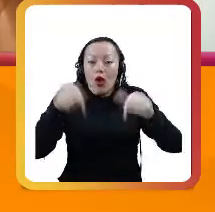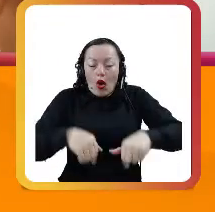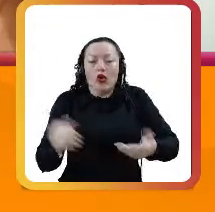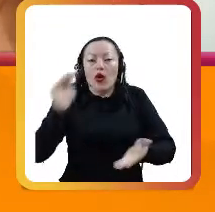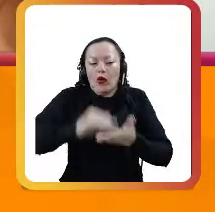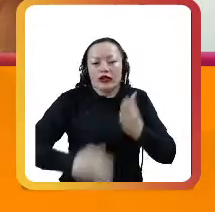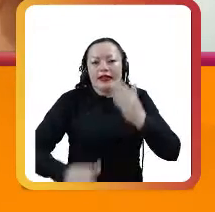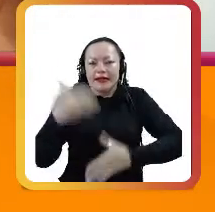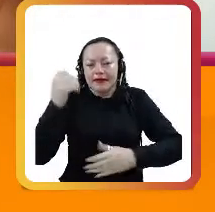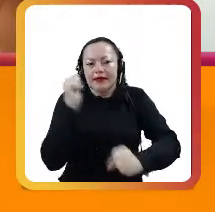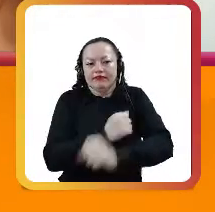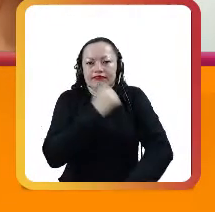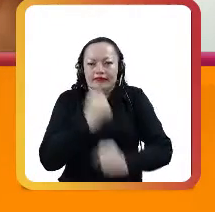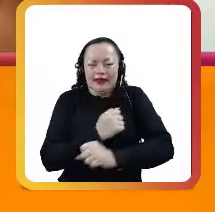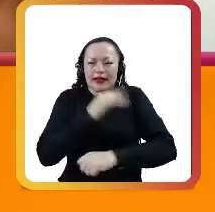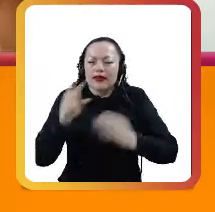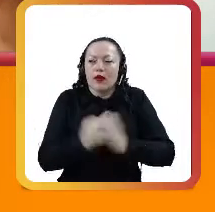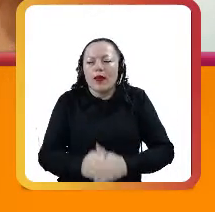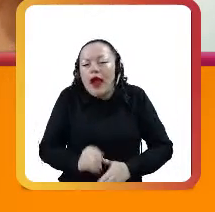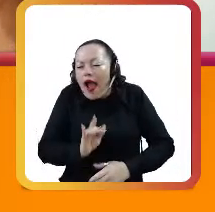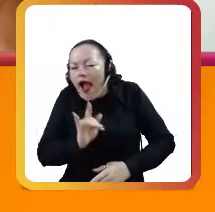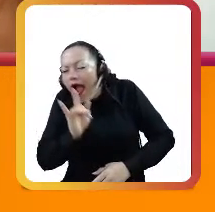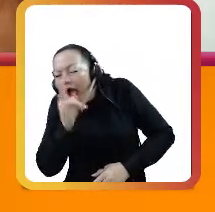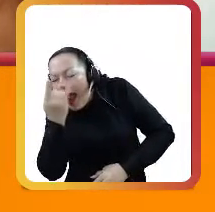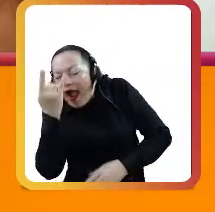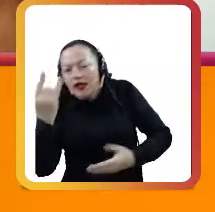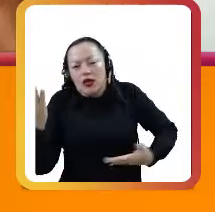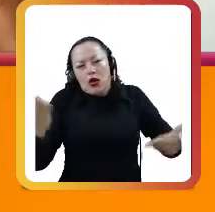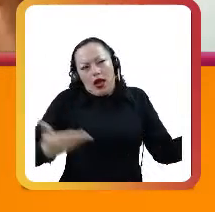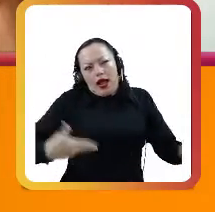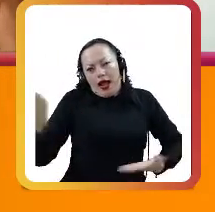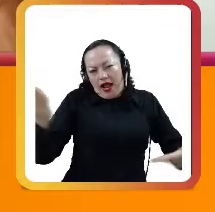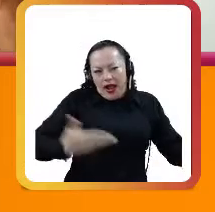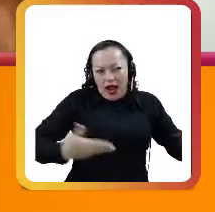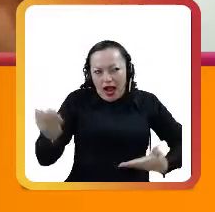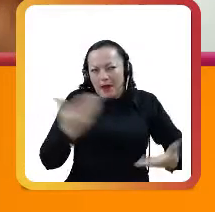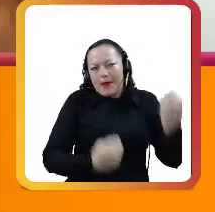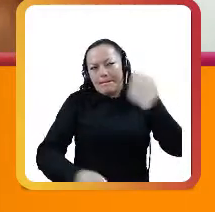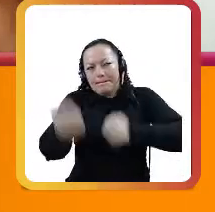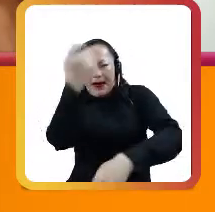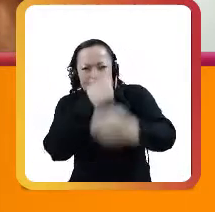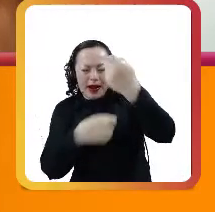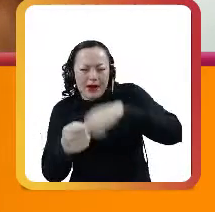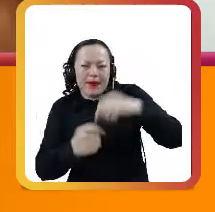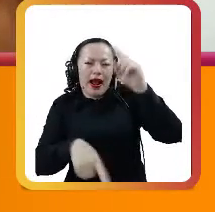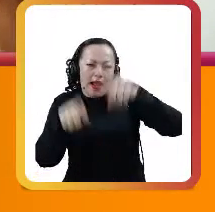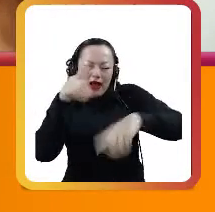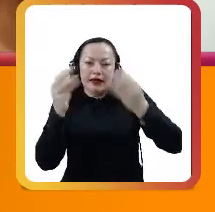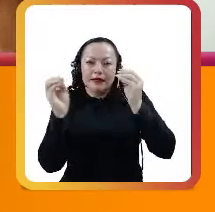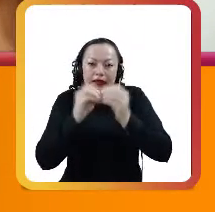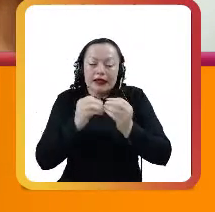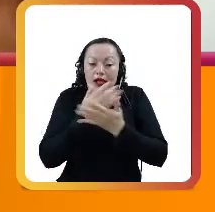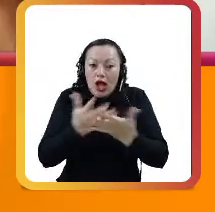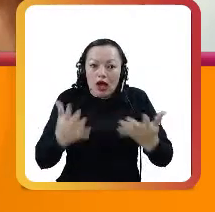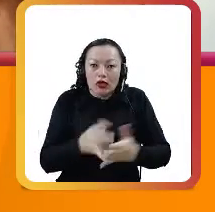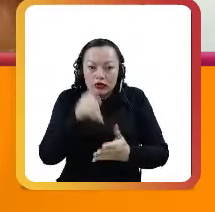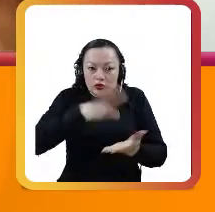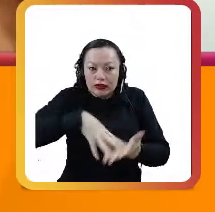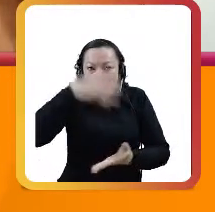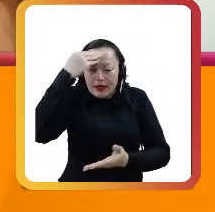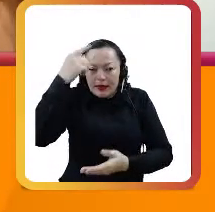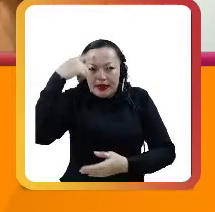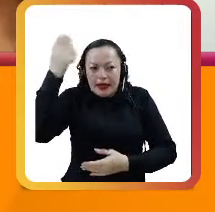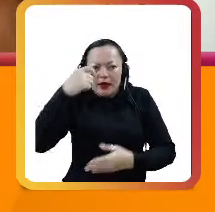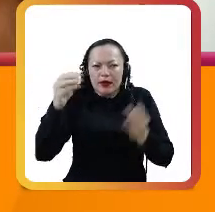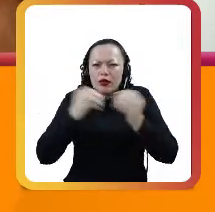reactivan algo de nuestro comercio, no todo. Y hay que tener en cuenta ciertas cosas, Laura, para que la